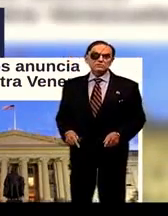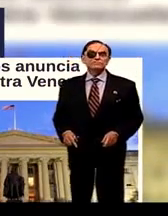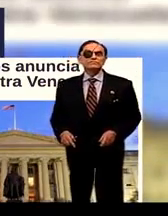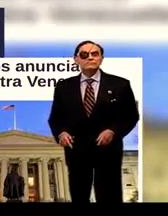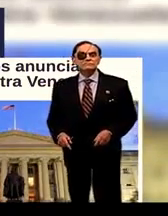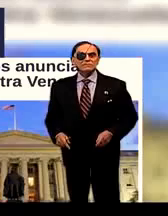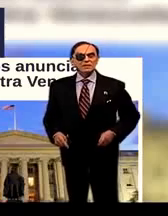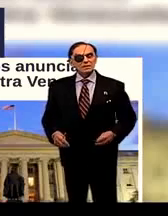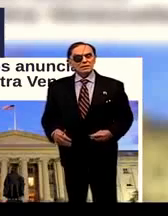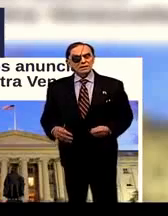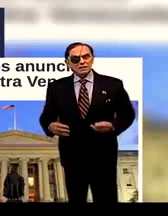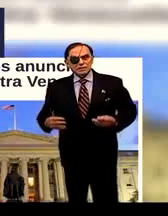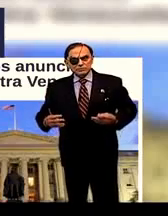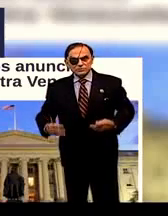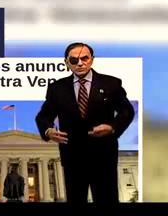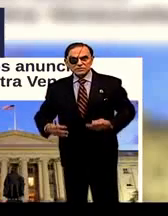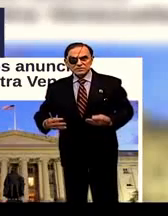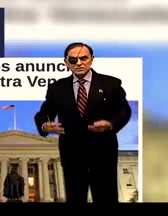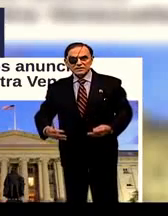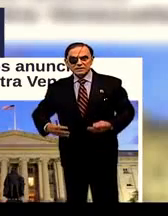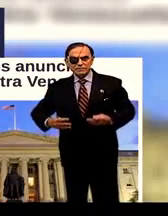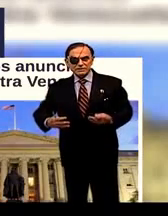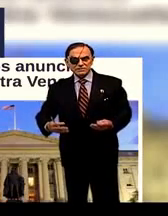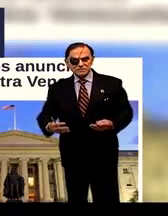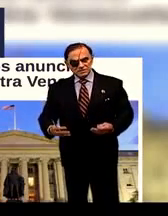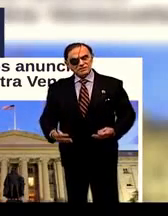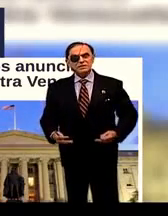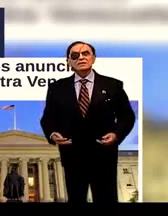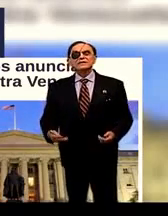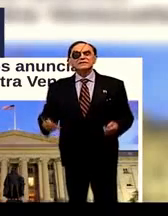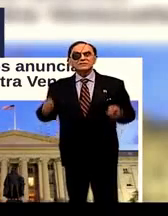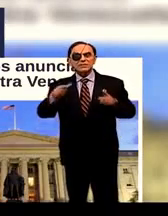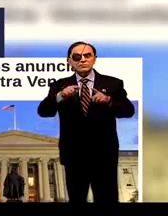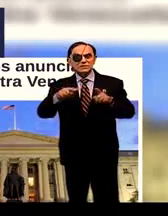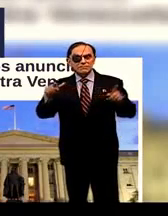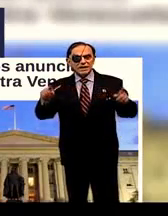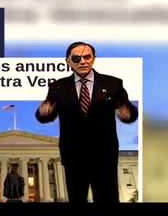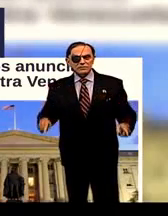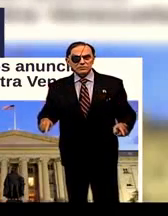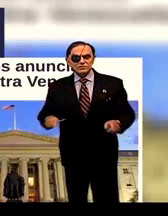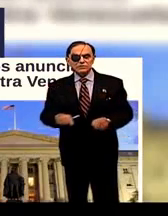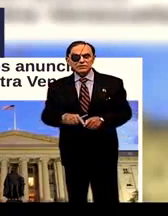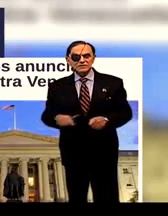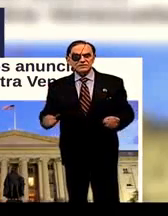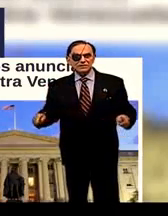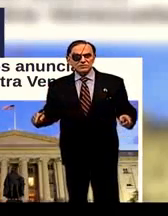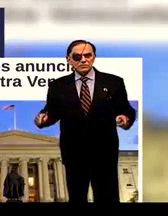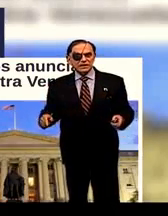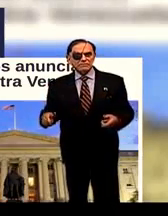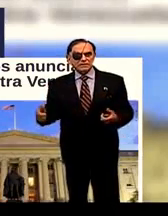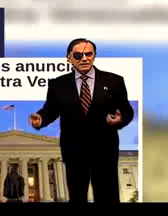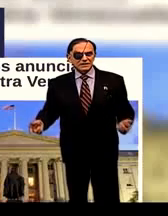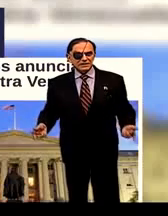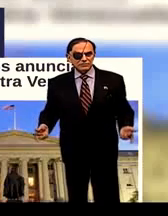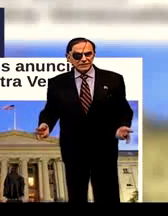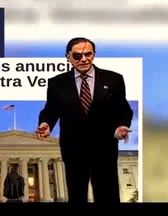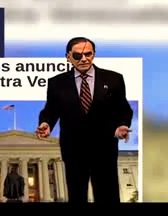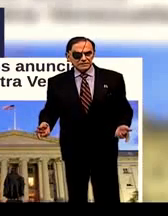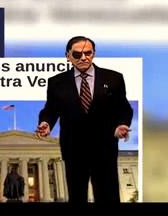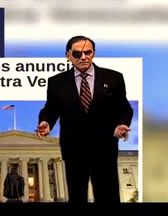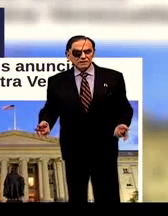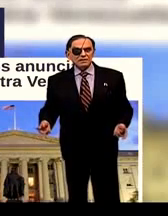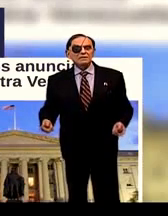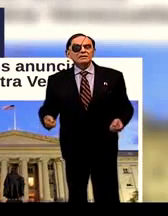Congreso las posiciones necesarias para decidir que entramos en el marco de lo que es tradicional para declarar una